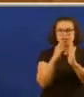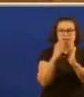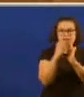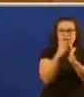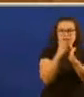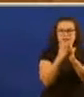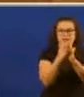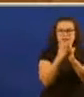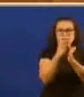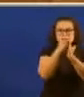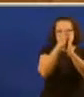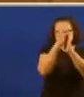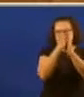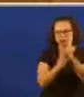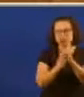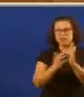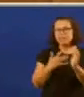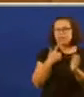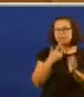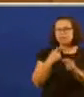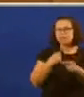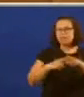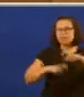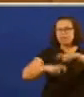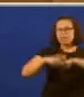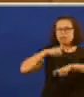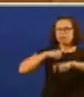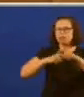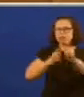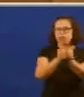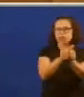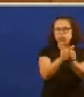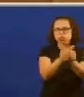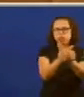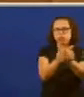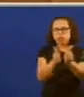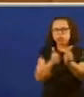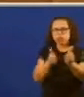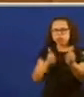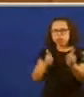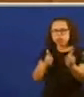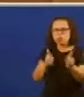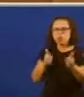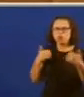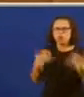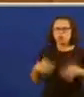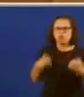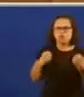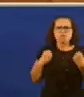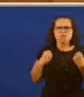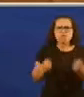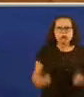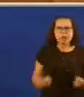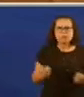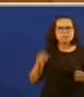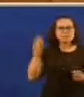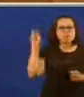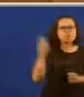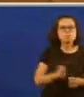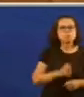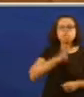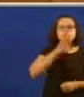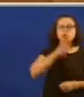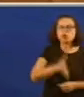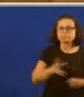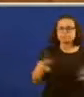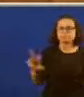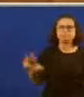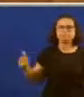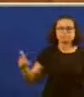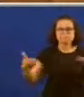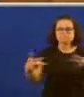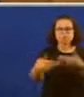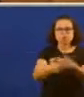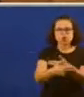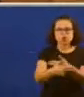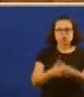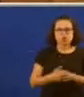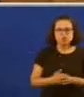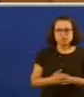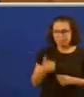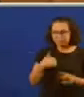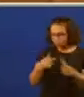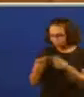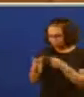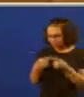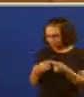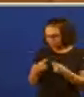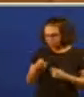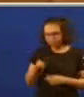un retroceso que se explica en unha parte moi importante polos recortes na innovación en oño estamos decindo desde o BNGA